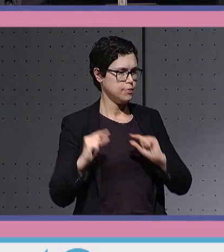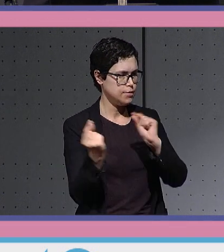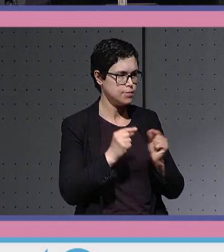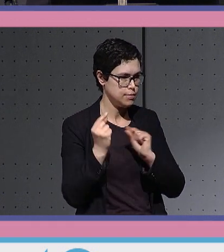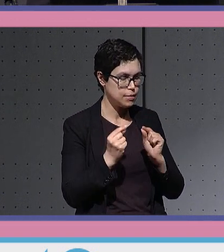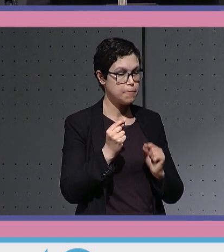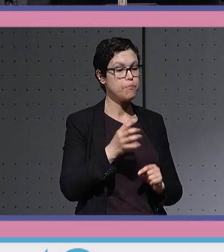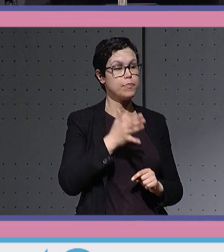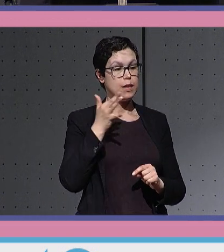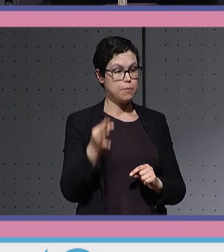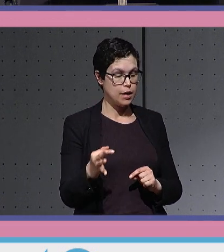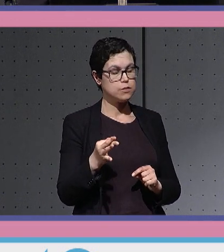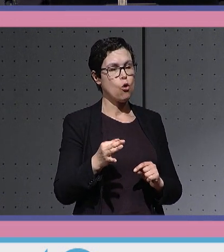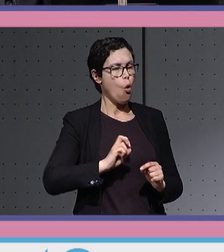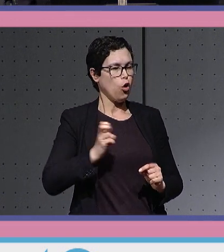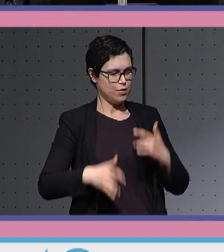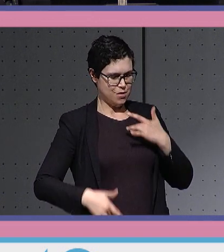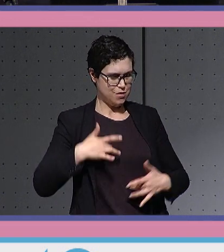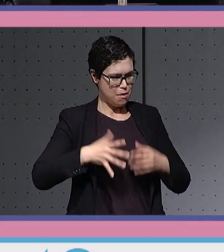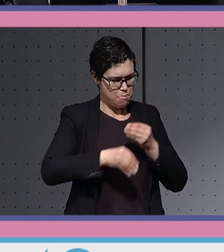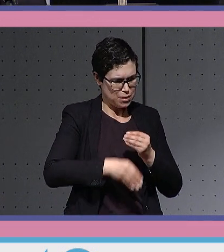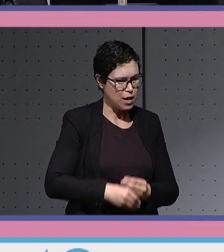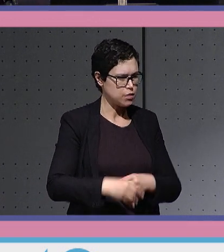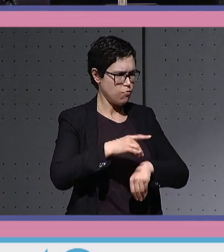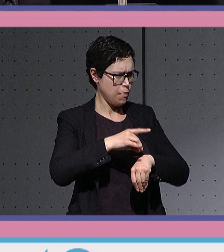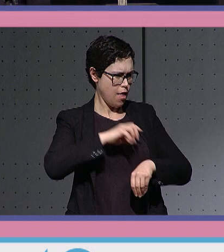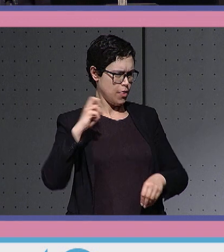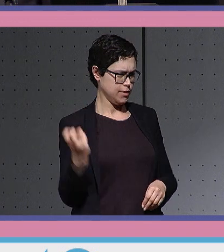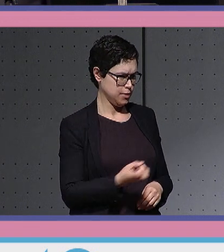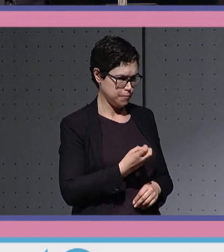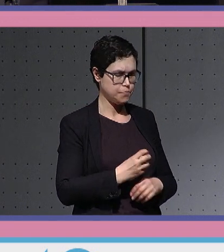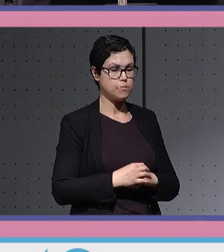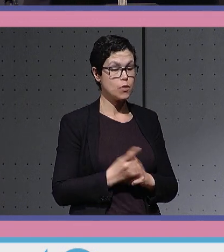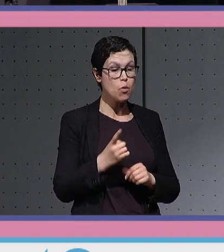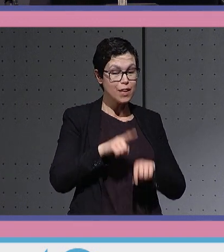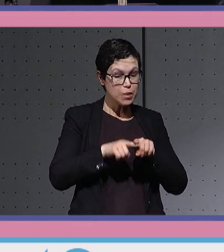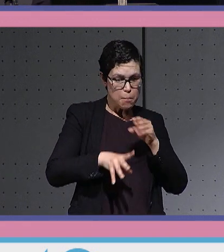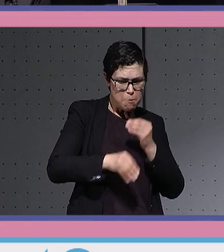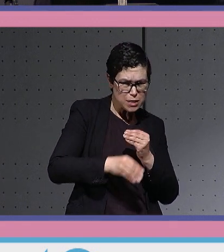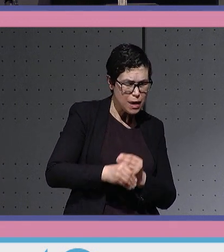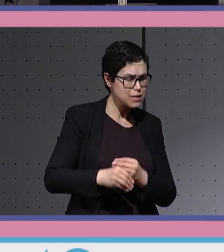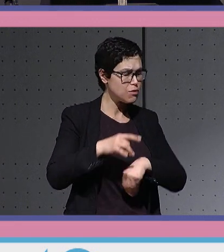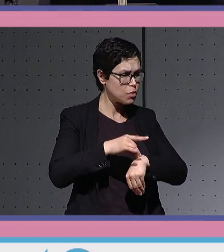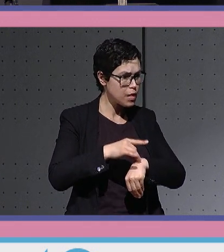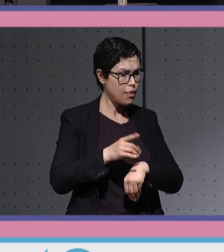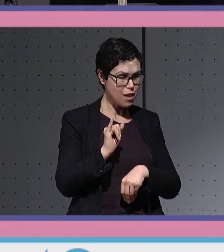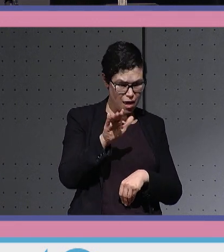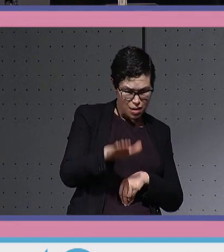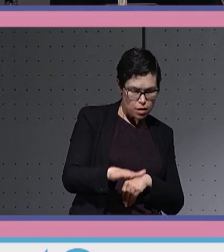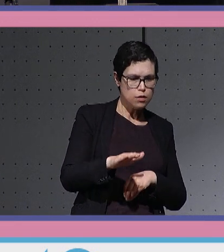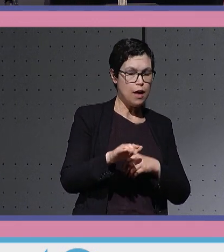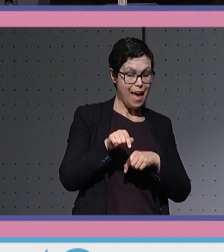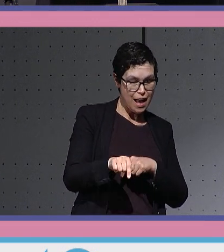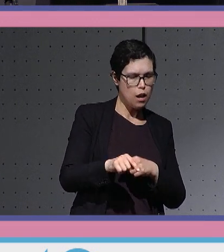de las comorbilidades, porque las comorbilidades marcan una gran diferencia en la forma en que un niño al final y su familia va a vivir ese proceso